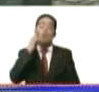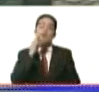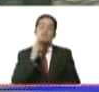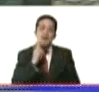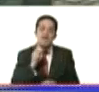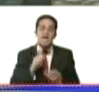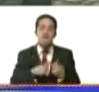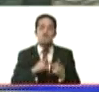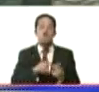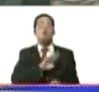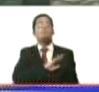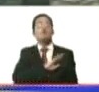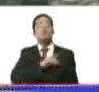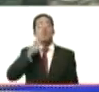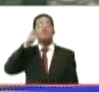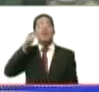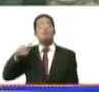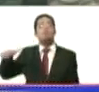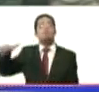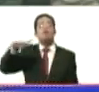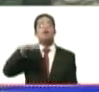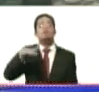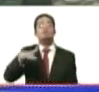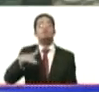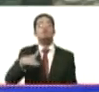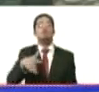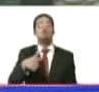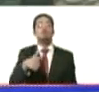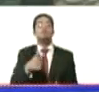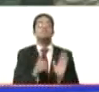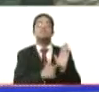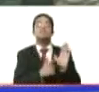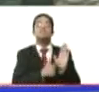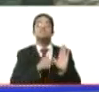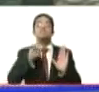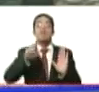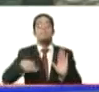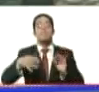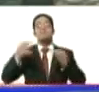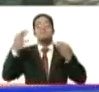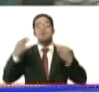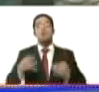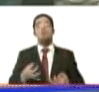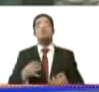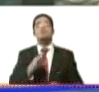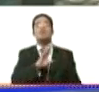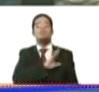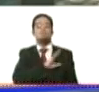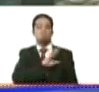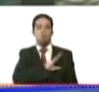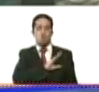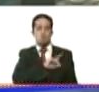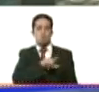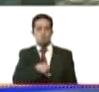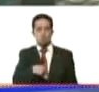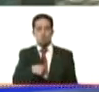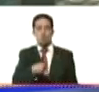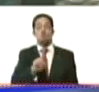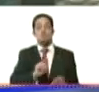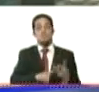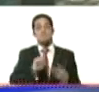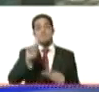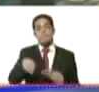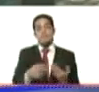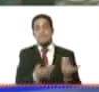antiimperialista y antioligárquico, y se fundamenta la seguridad de la nación dentro del marco de la corresponsabilidad entre el